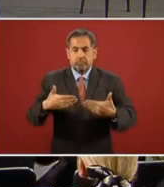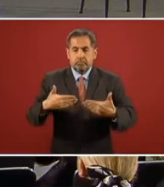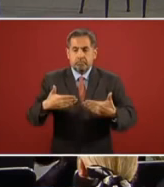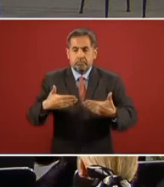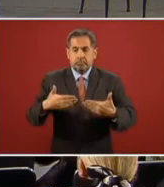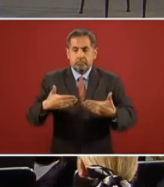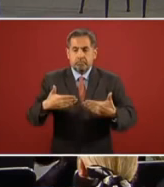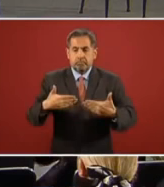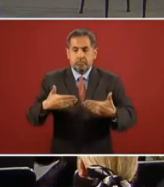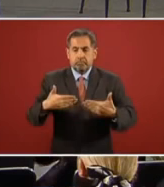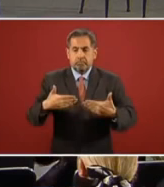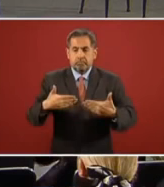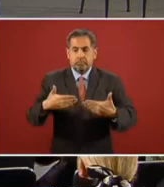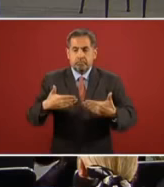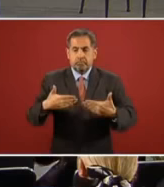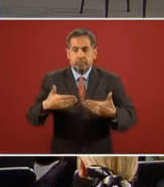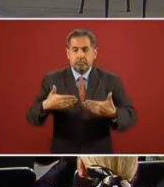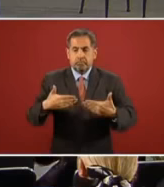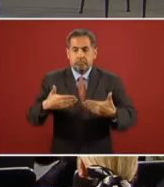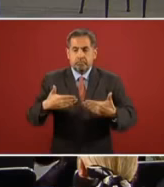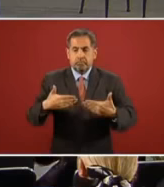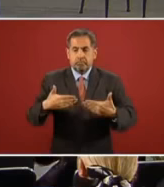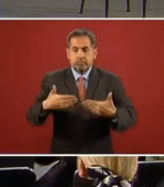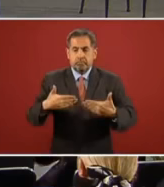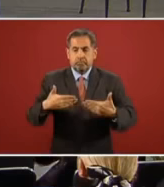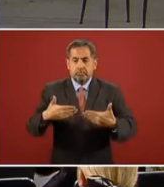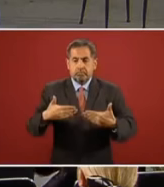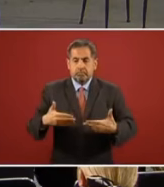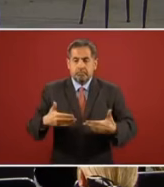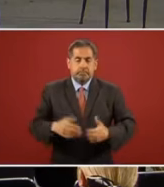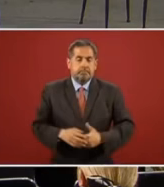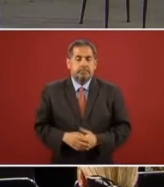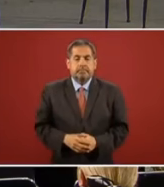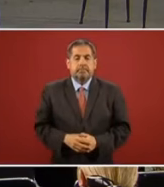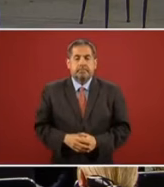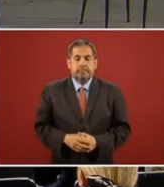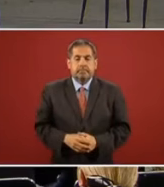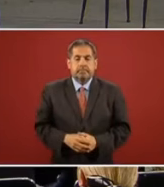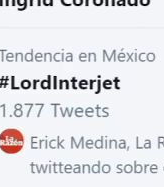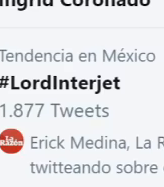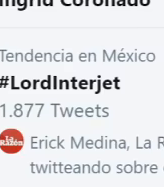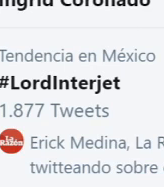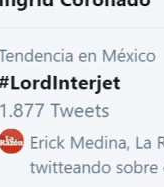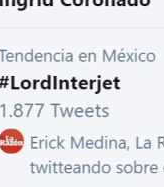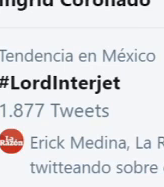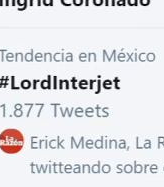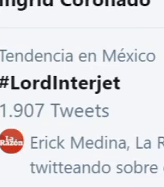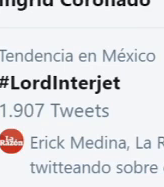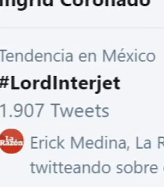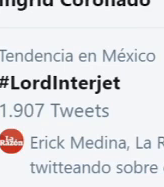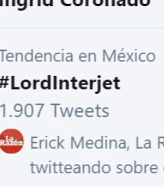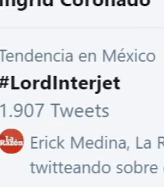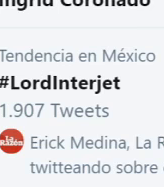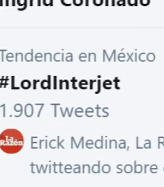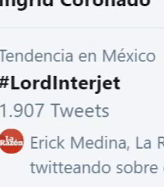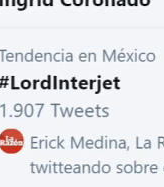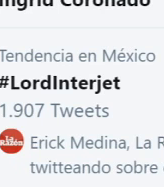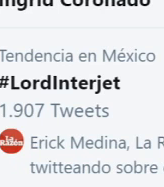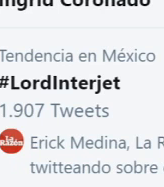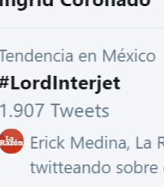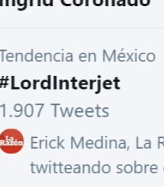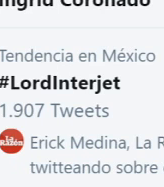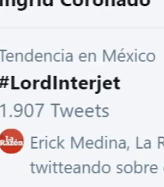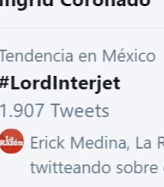los operaban empresas privadas. Fíjense nada más, hoy está saliendo toda esta información donde se está involucrando